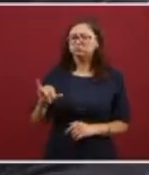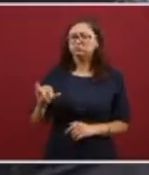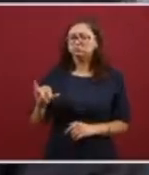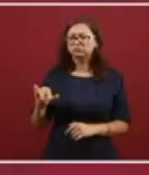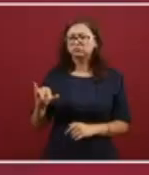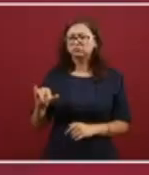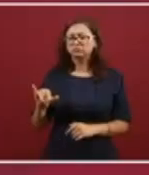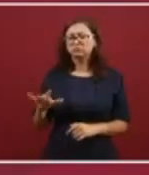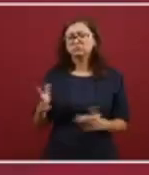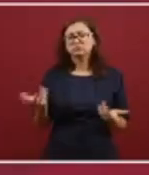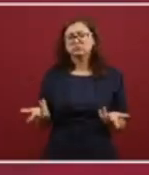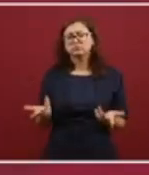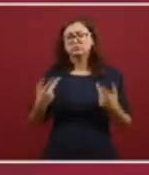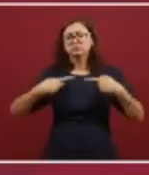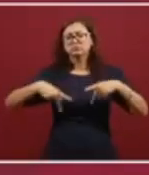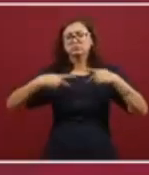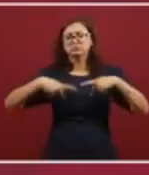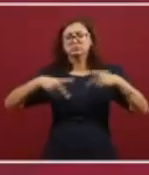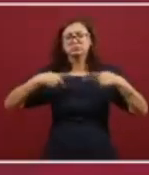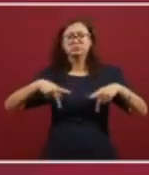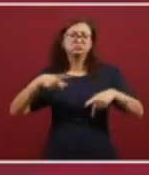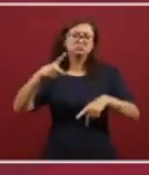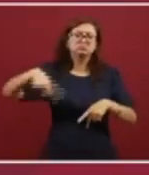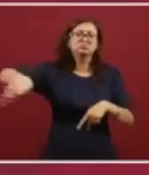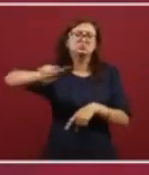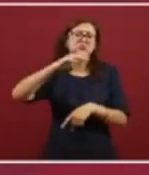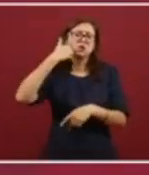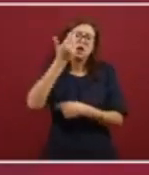pues los ciudadanos son los que decidieron.